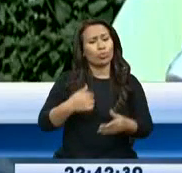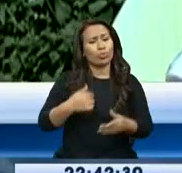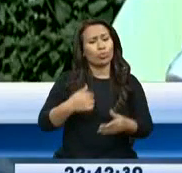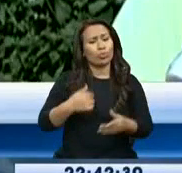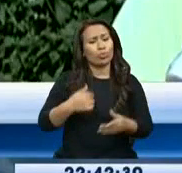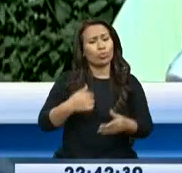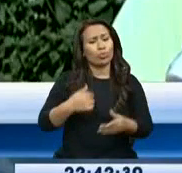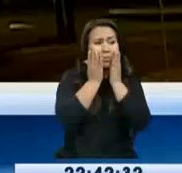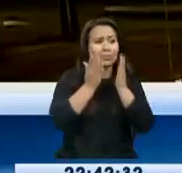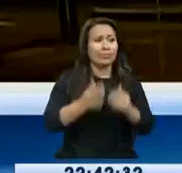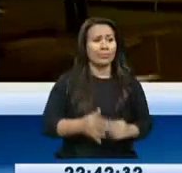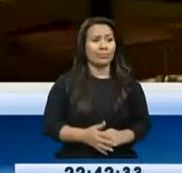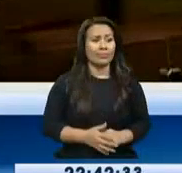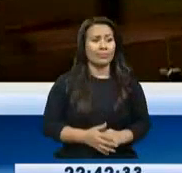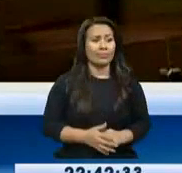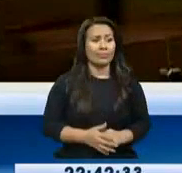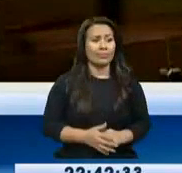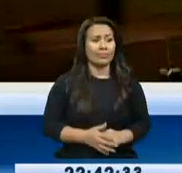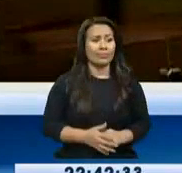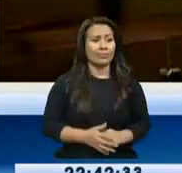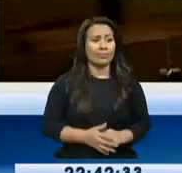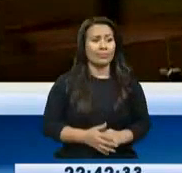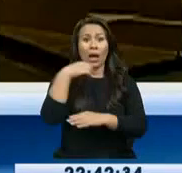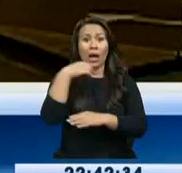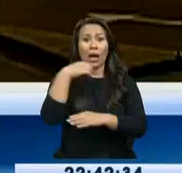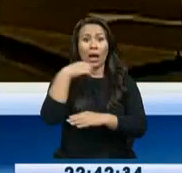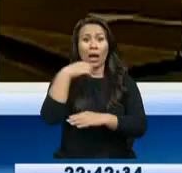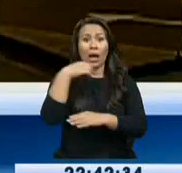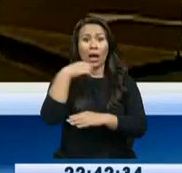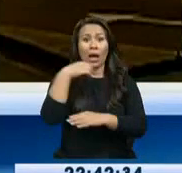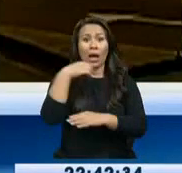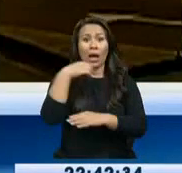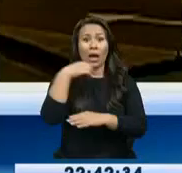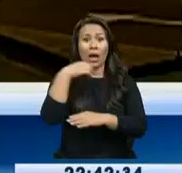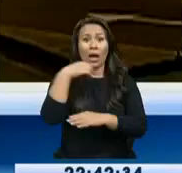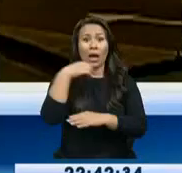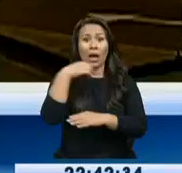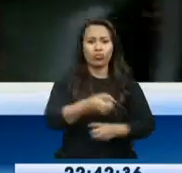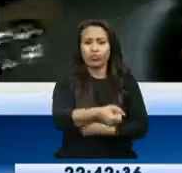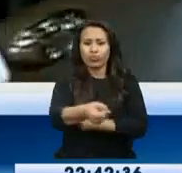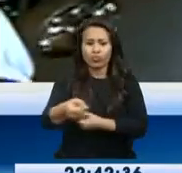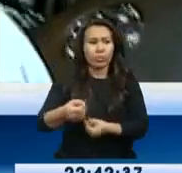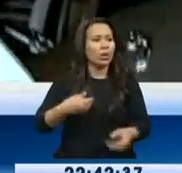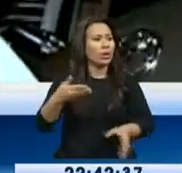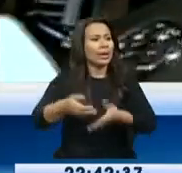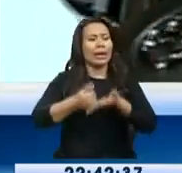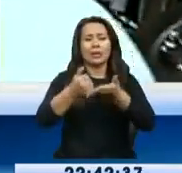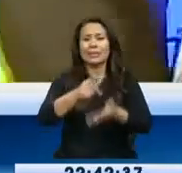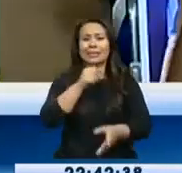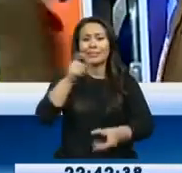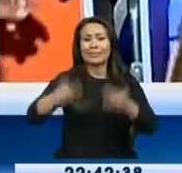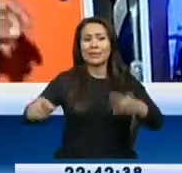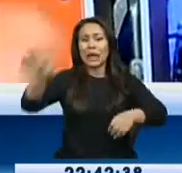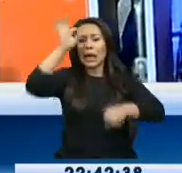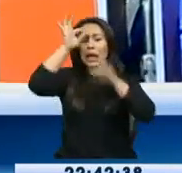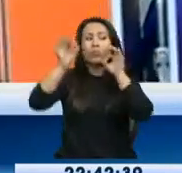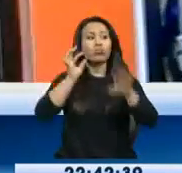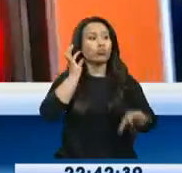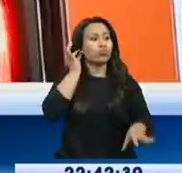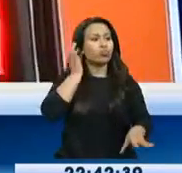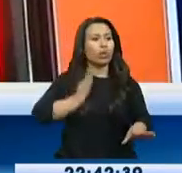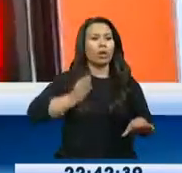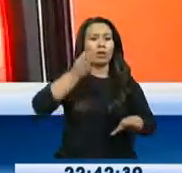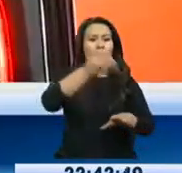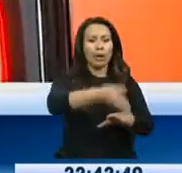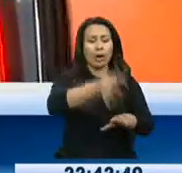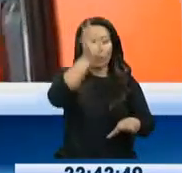ayuda. Hasta el sector de San Bartolo llegaron bomberos y paramédicos para asistir a los heridos. La mujer fue llevada a una casa